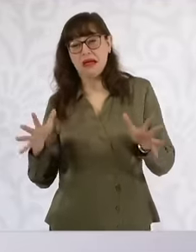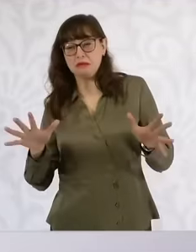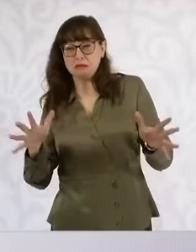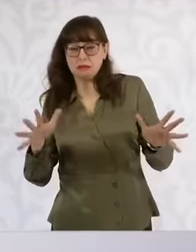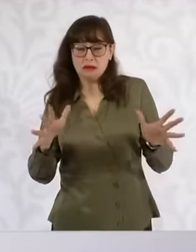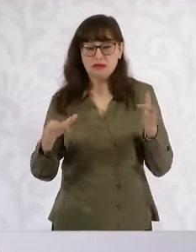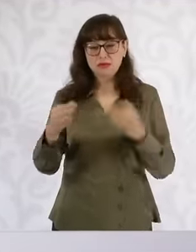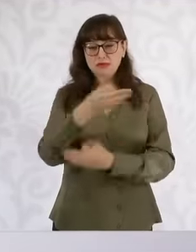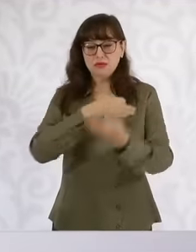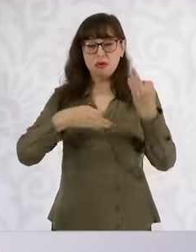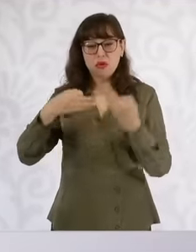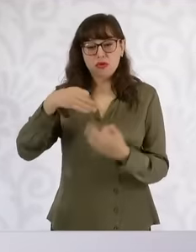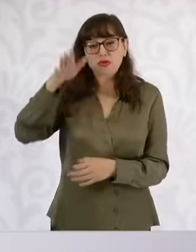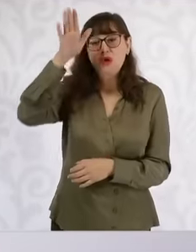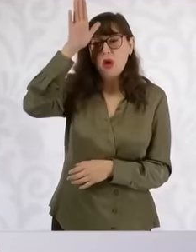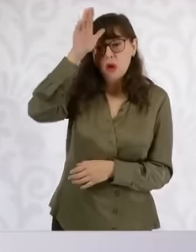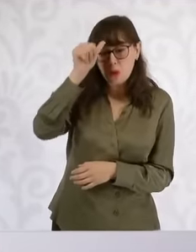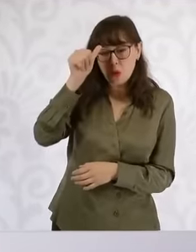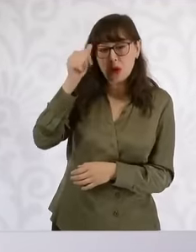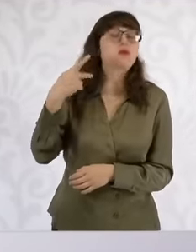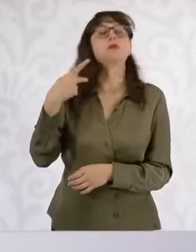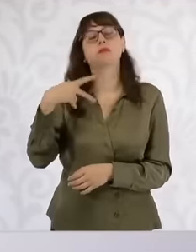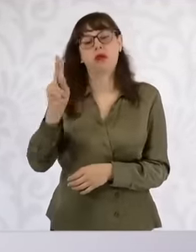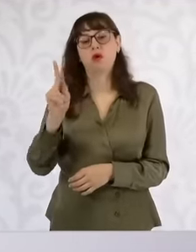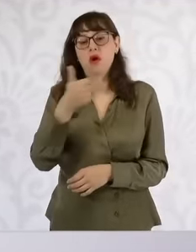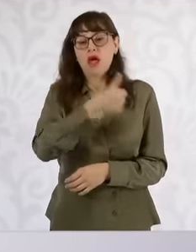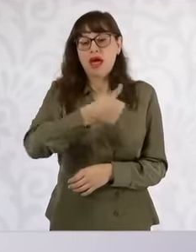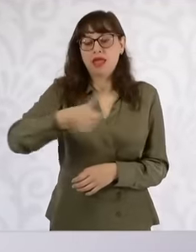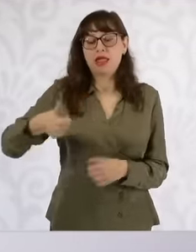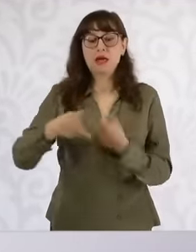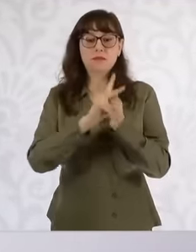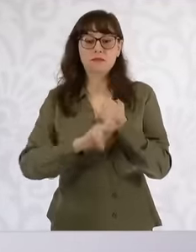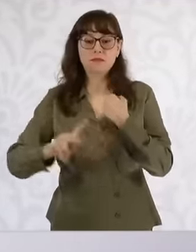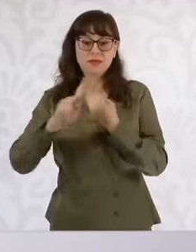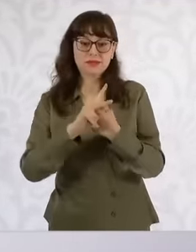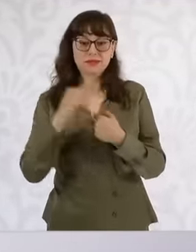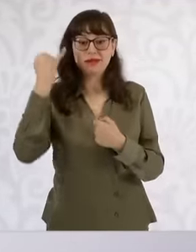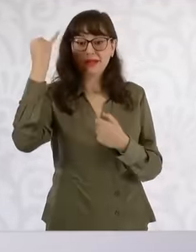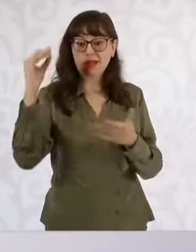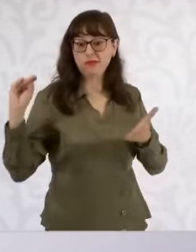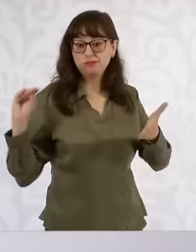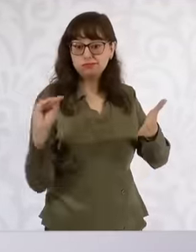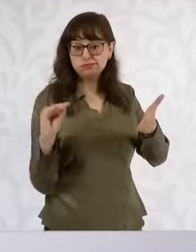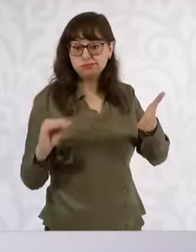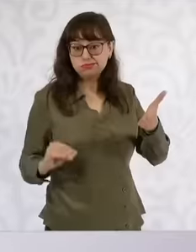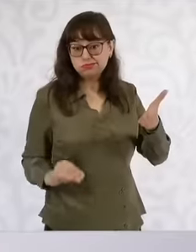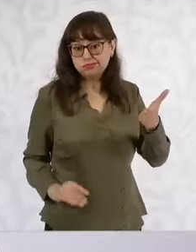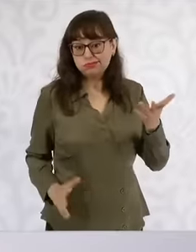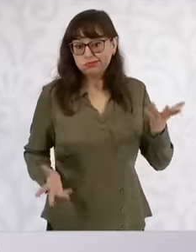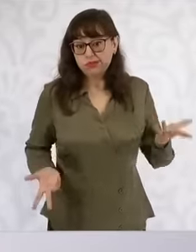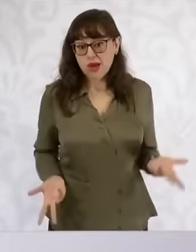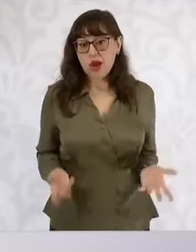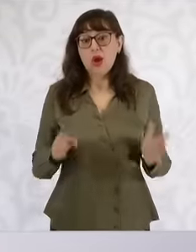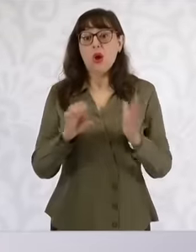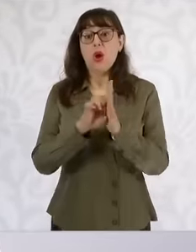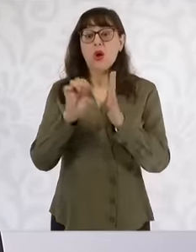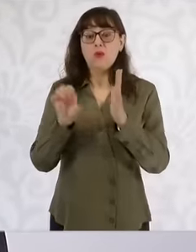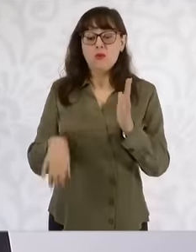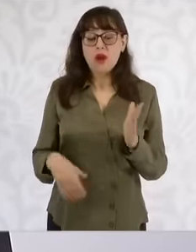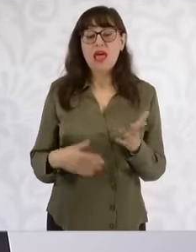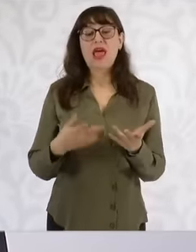ahí bien reflejados sus intereses. Y son temas importantes. Se habla, por supuesto, de la